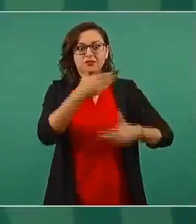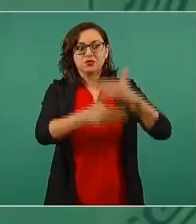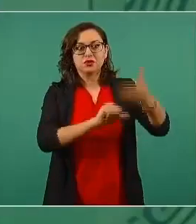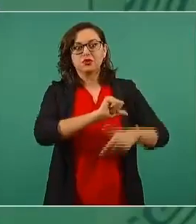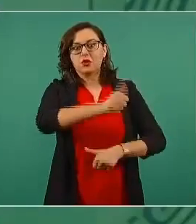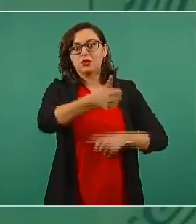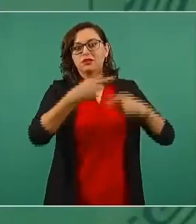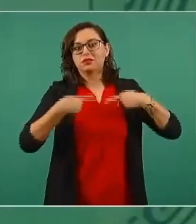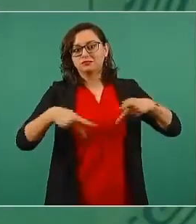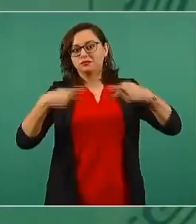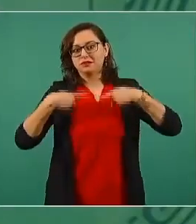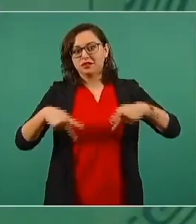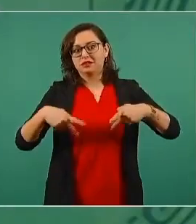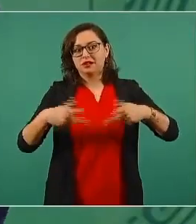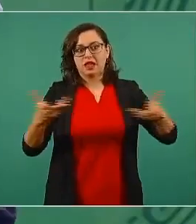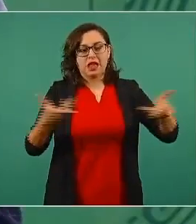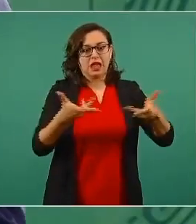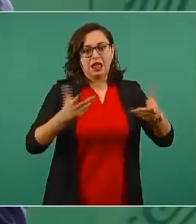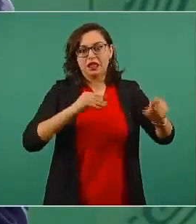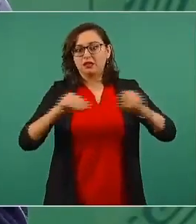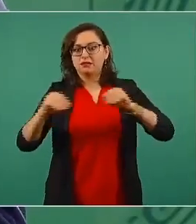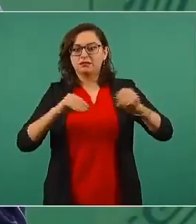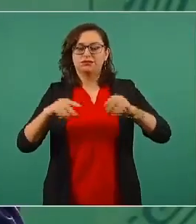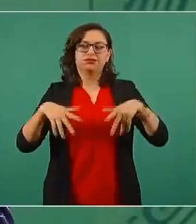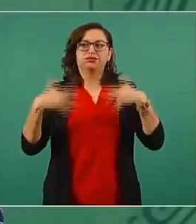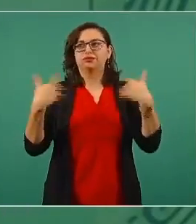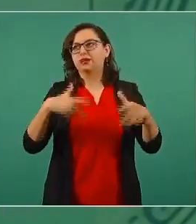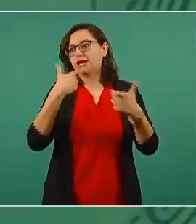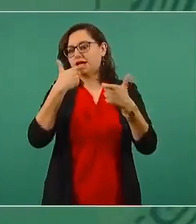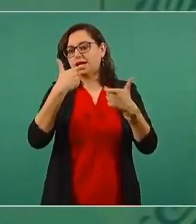fue un carnaval,